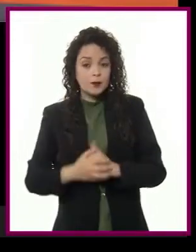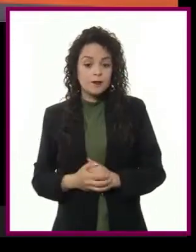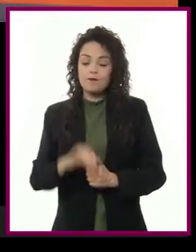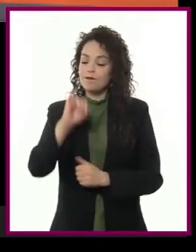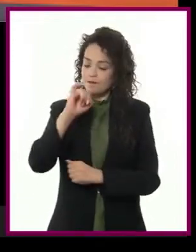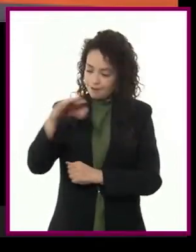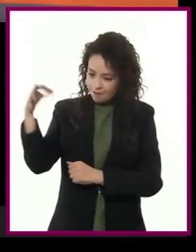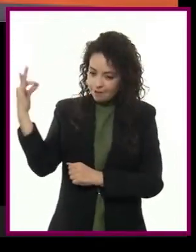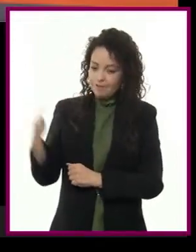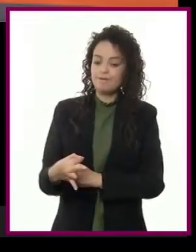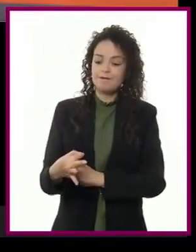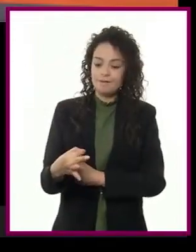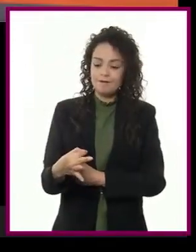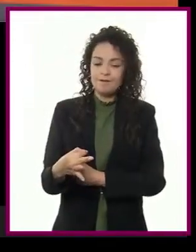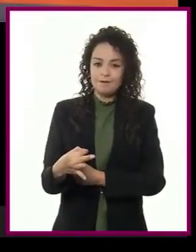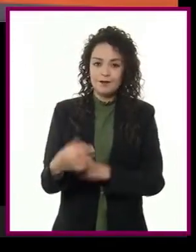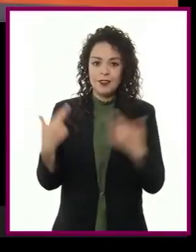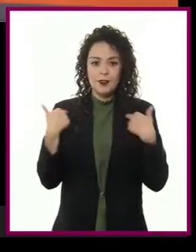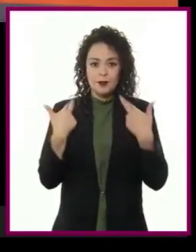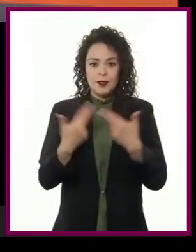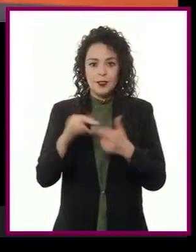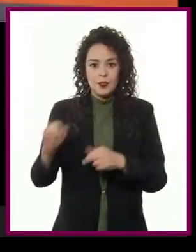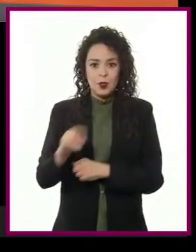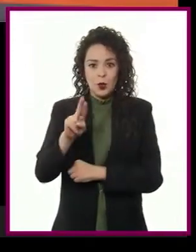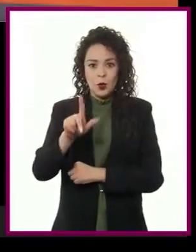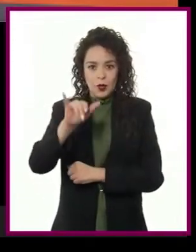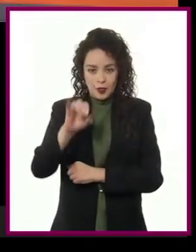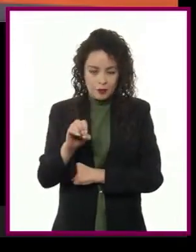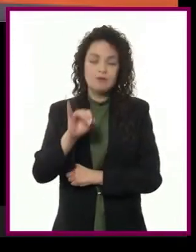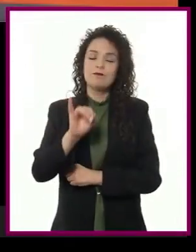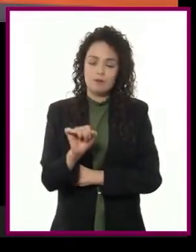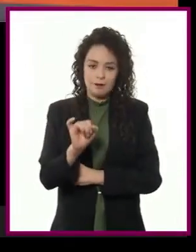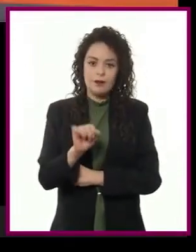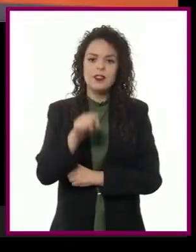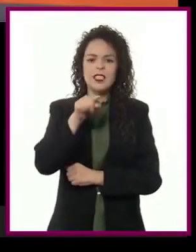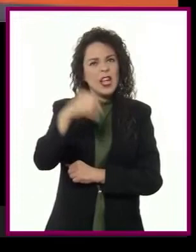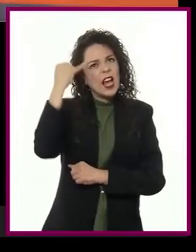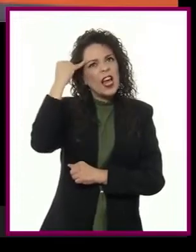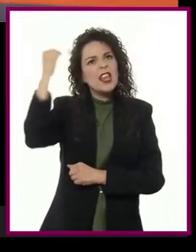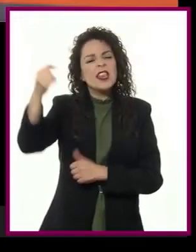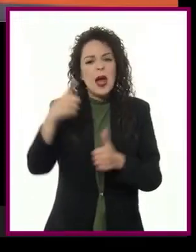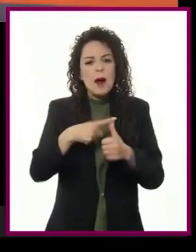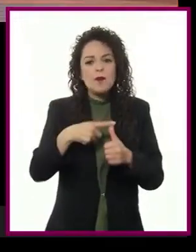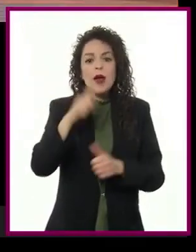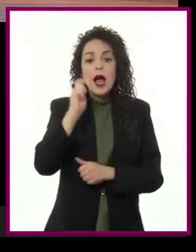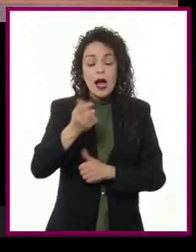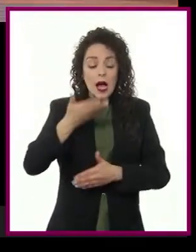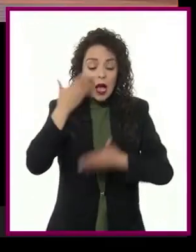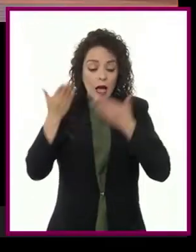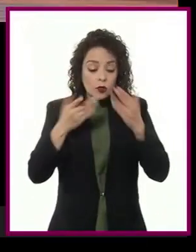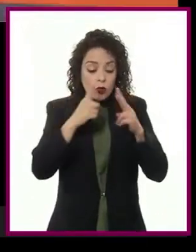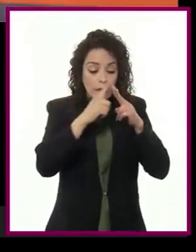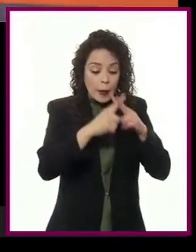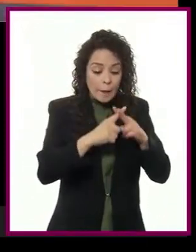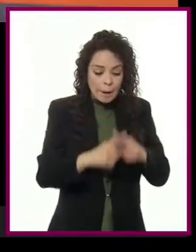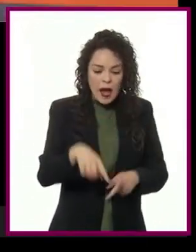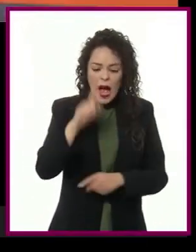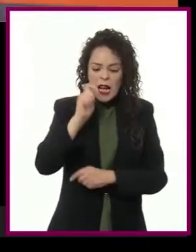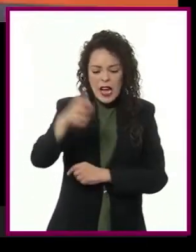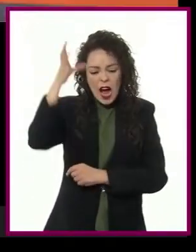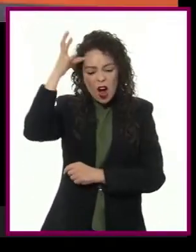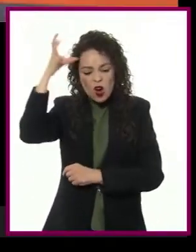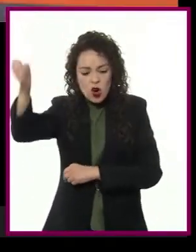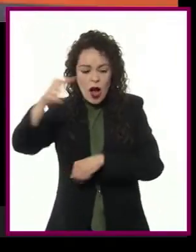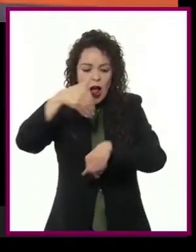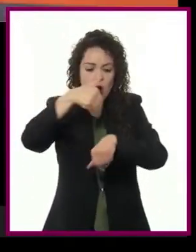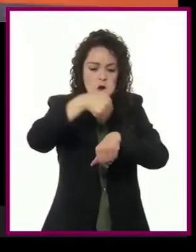Efectivamente, maestro Julio. La idea era analizar los principios de las matemáticas, el concepto del número, el